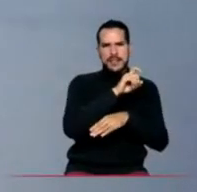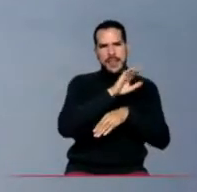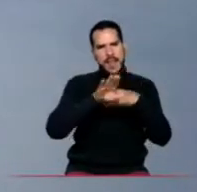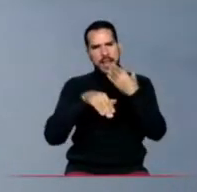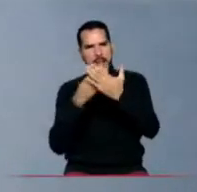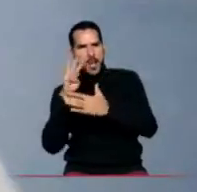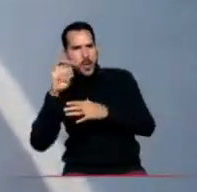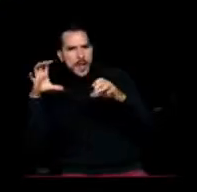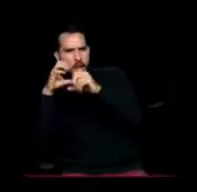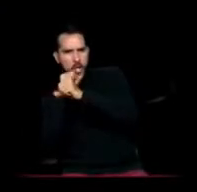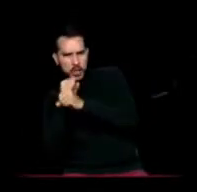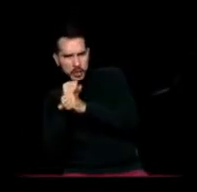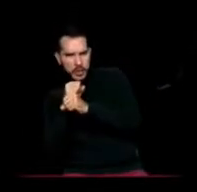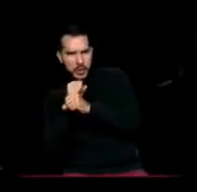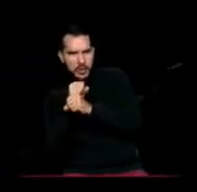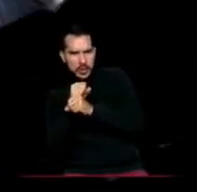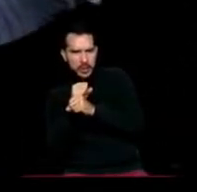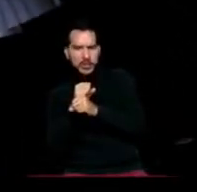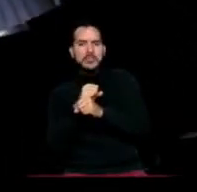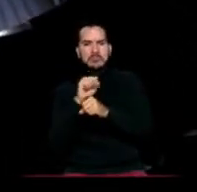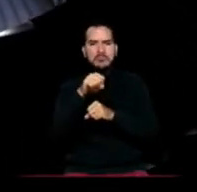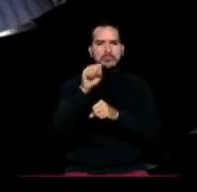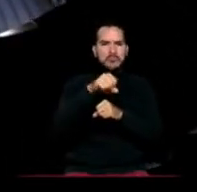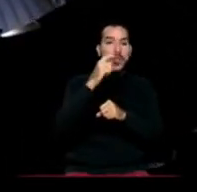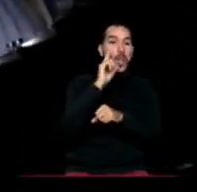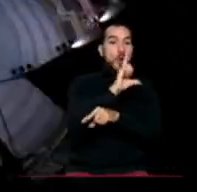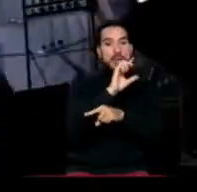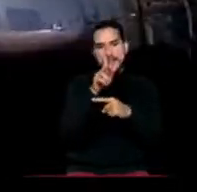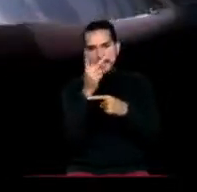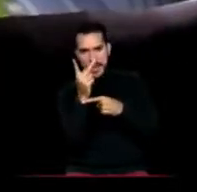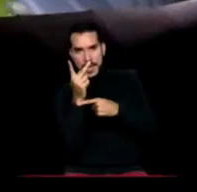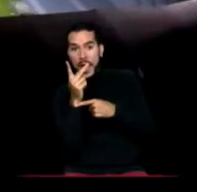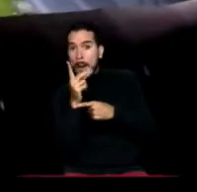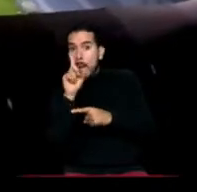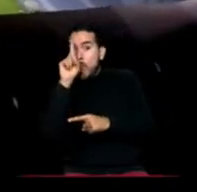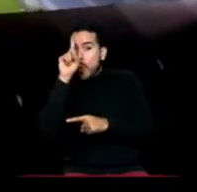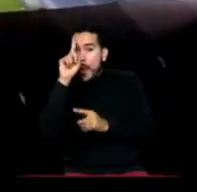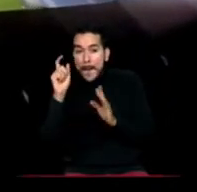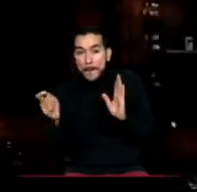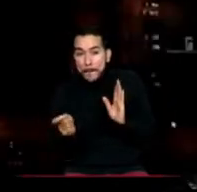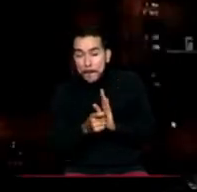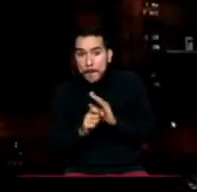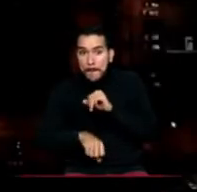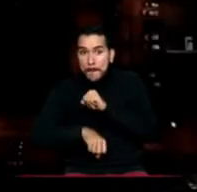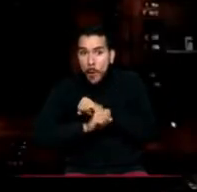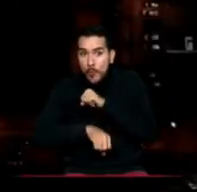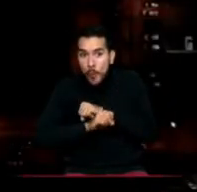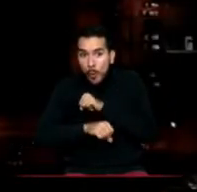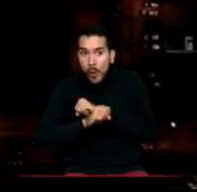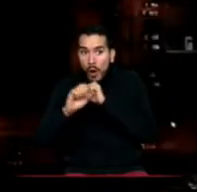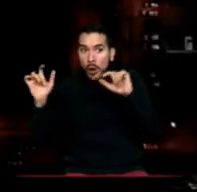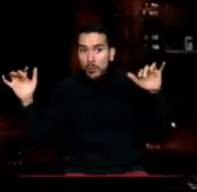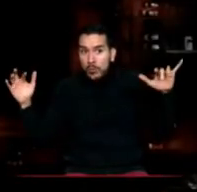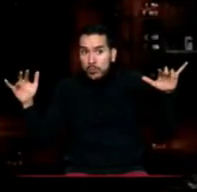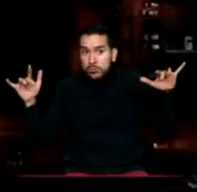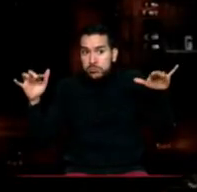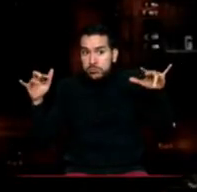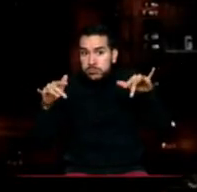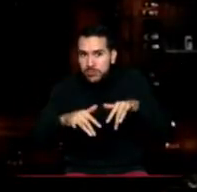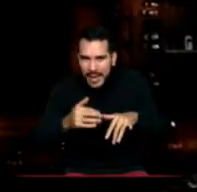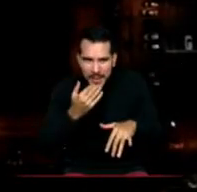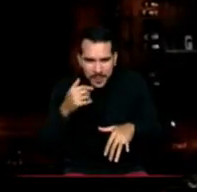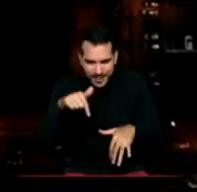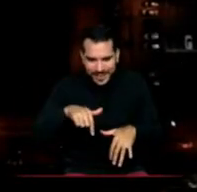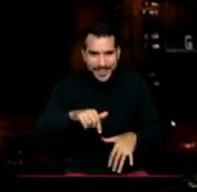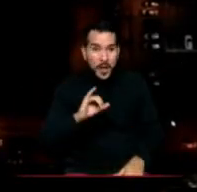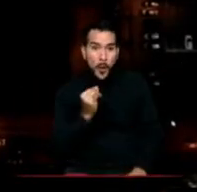aplicar, excepto, va de lunes a viernes, pero excepto los días que haya partido o evento, como por ejemplo este jueves va a